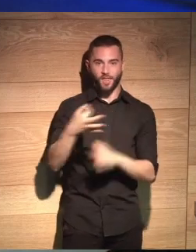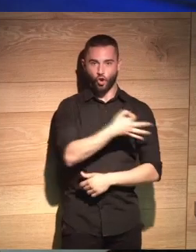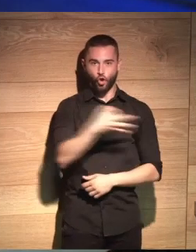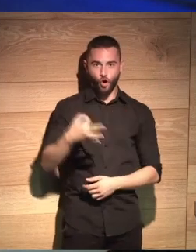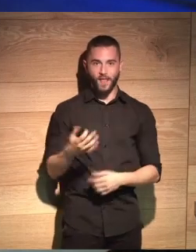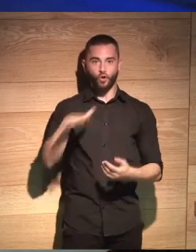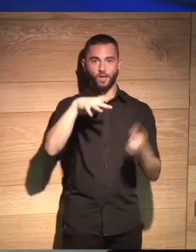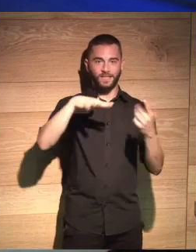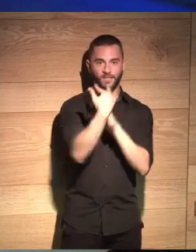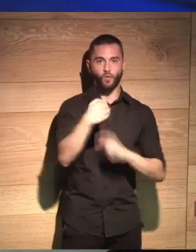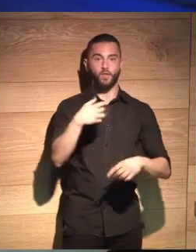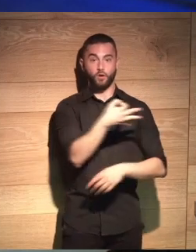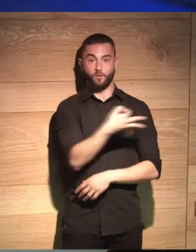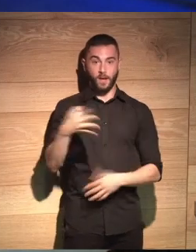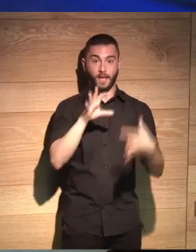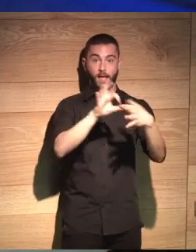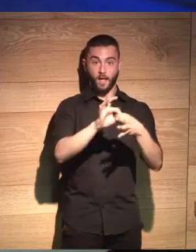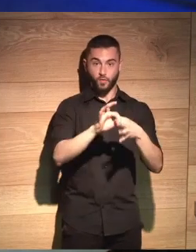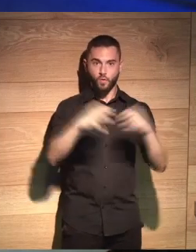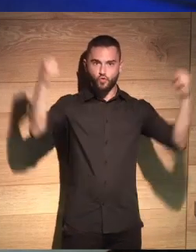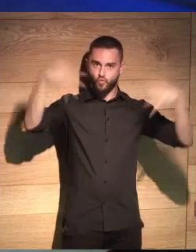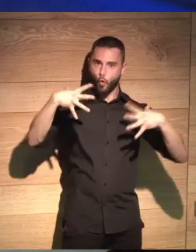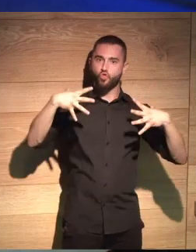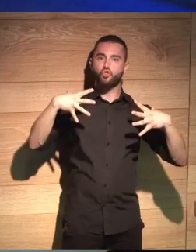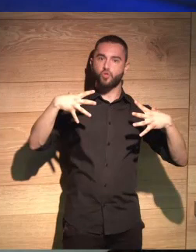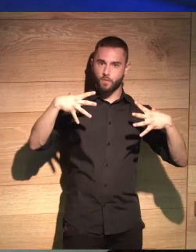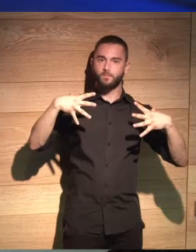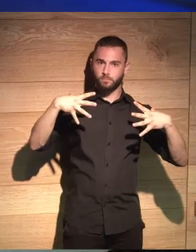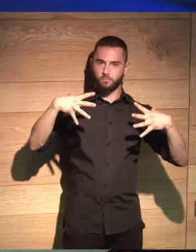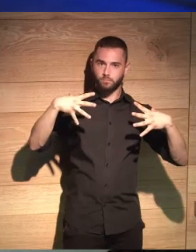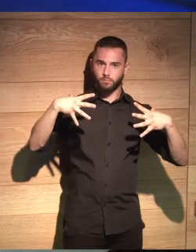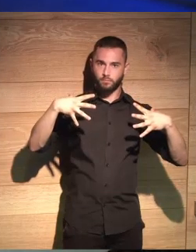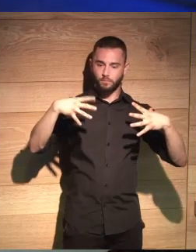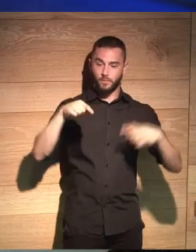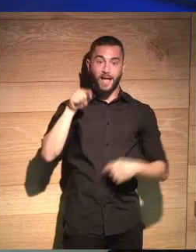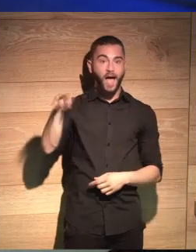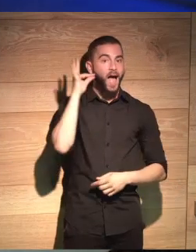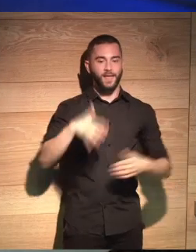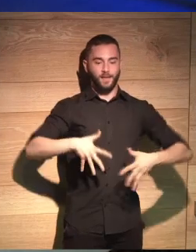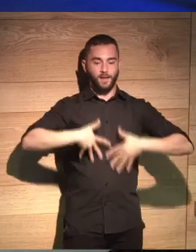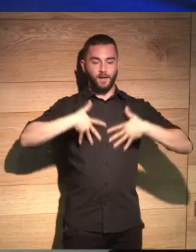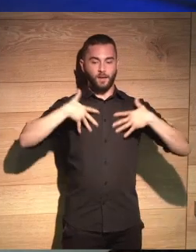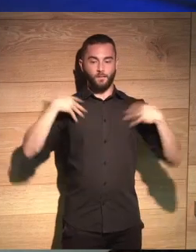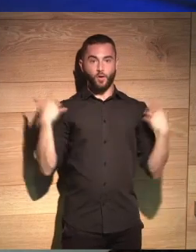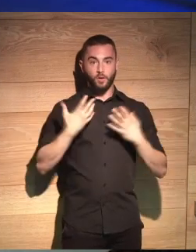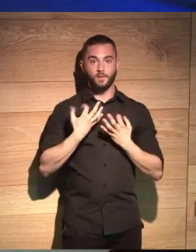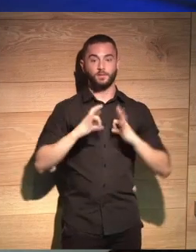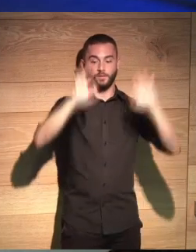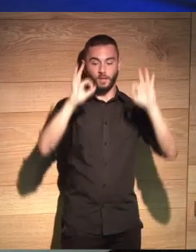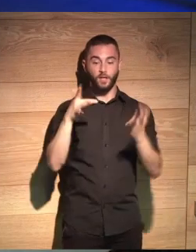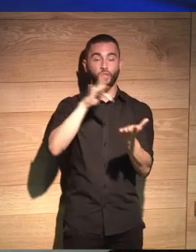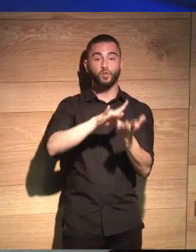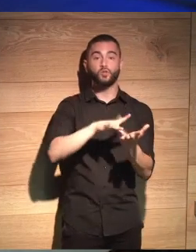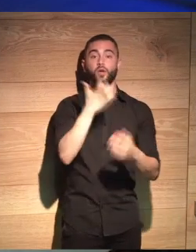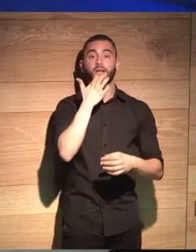oportuno producen una luminiscencia. A ella, en concreto, esa emoción le llega leyendo los diarios tempranos